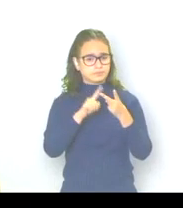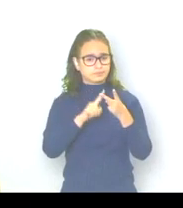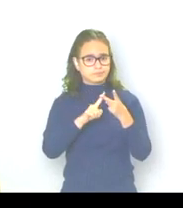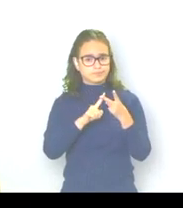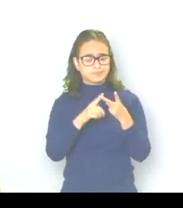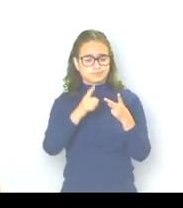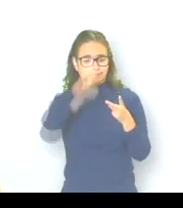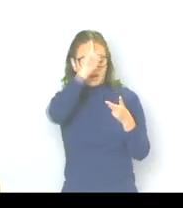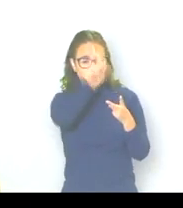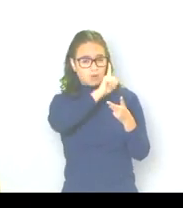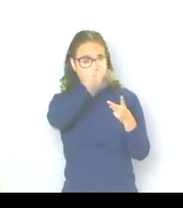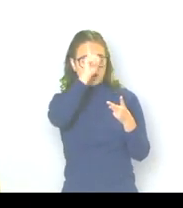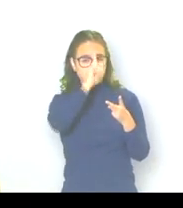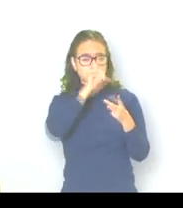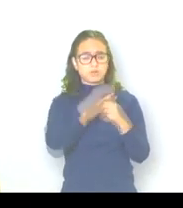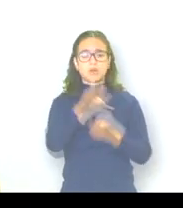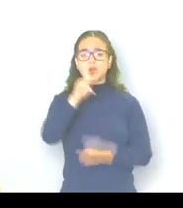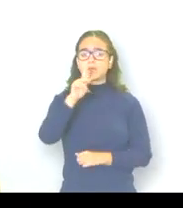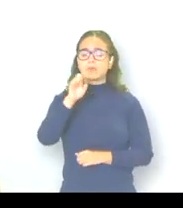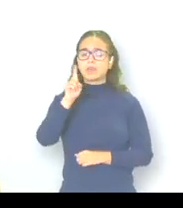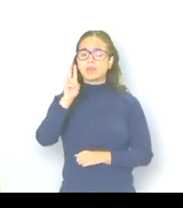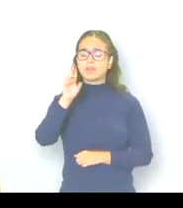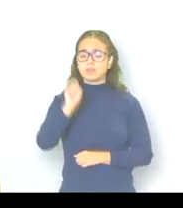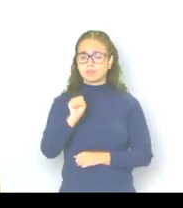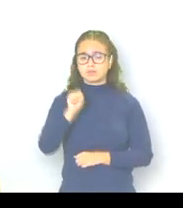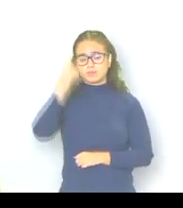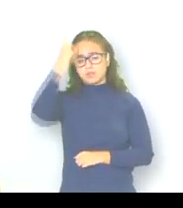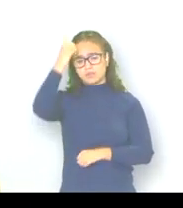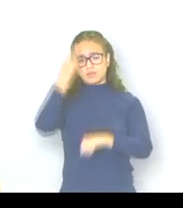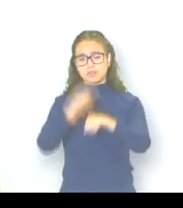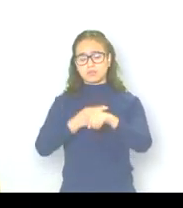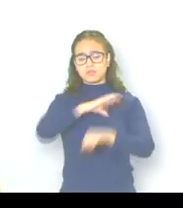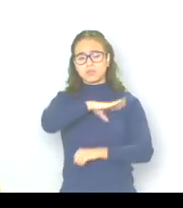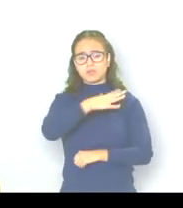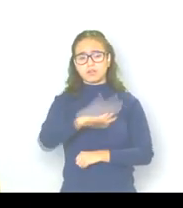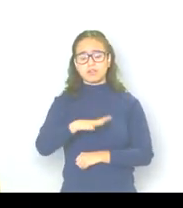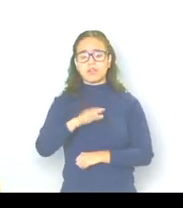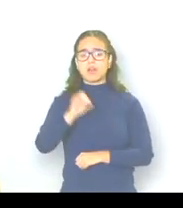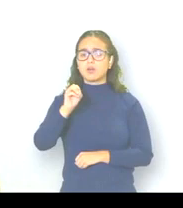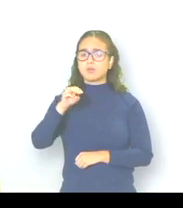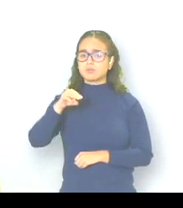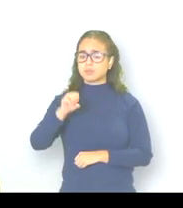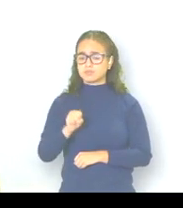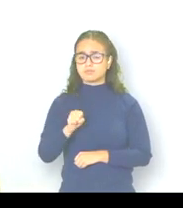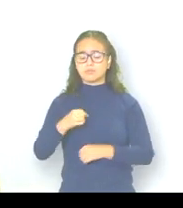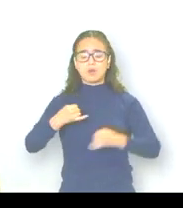reflexión que realiza Tedros, que es el director general de la OMS, es la parte de los jóvenes.